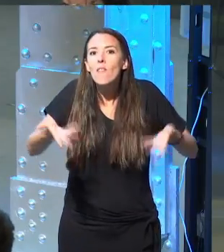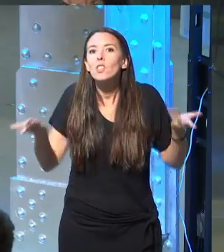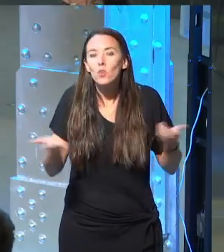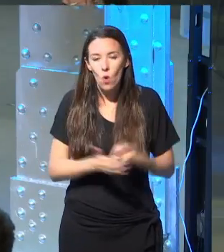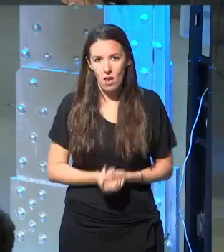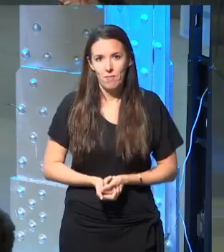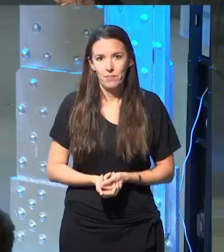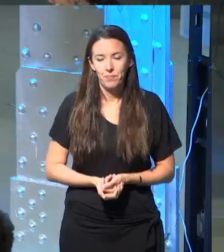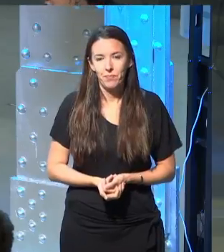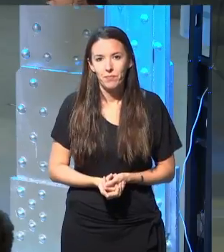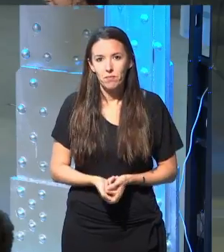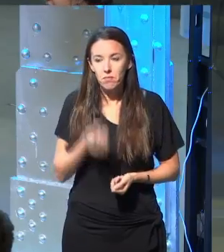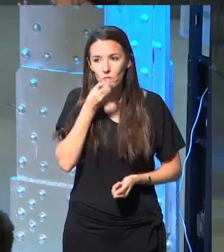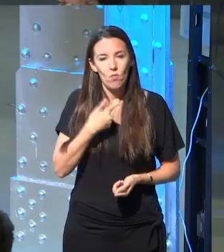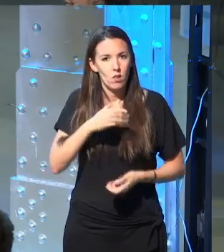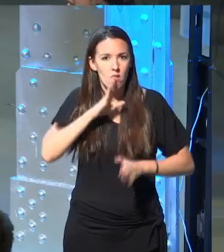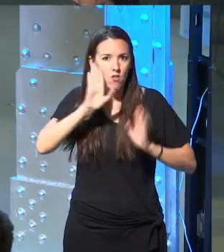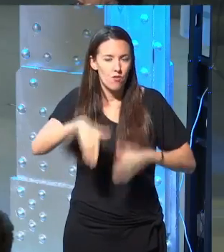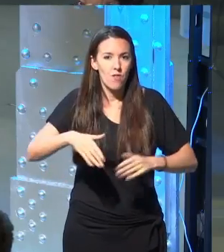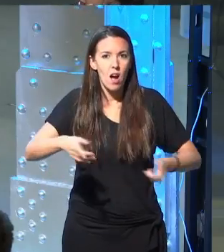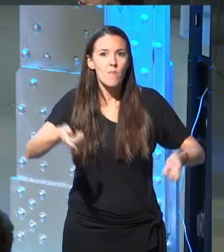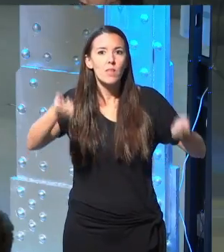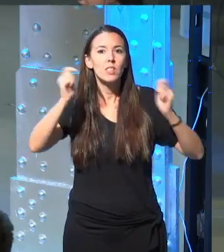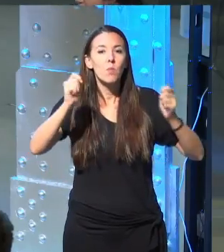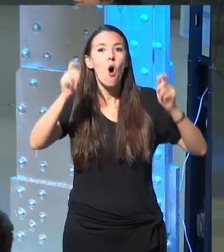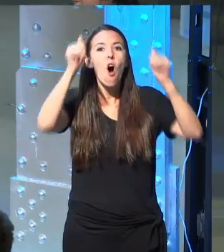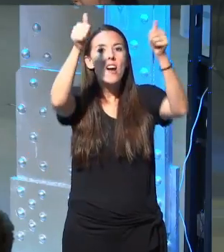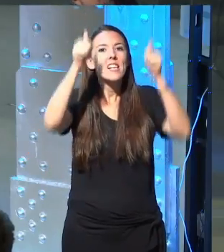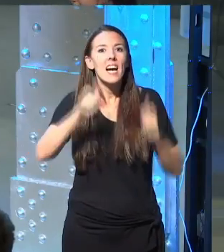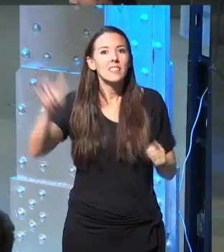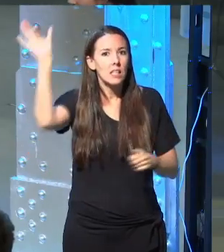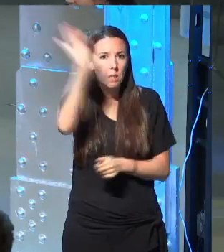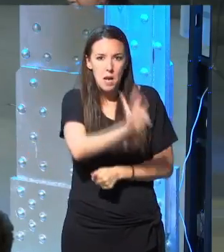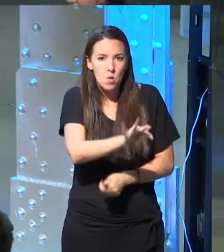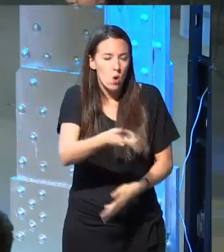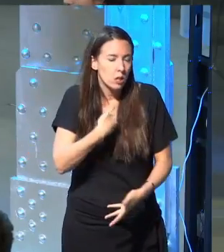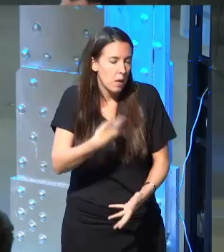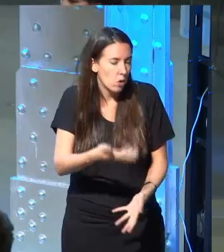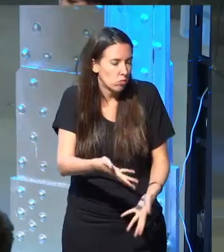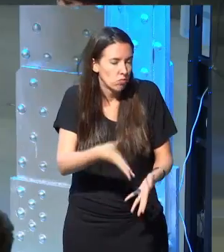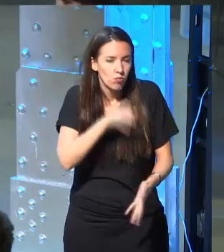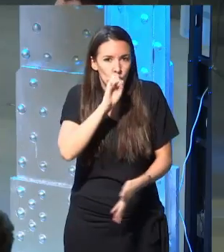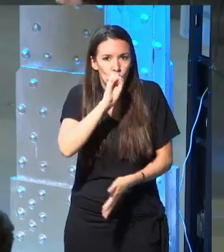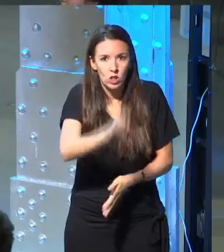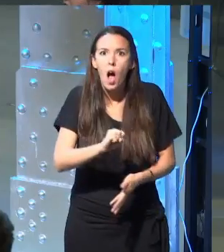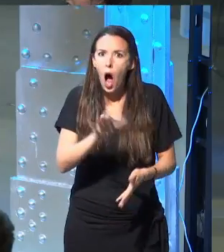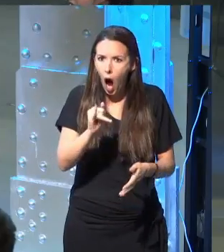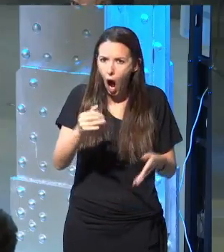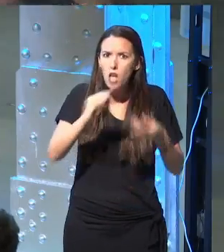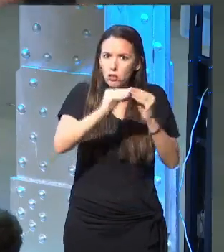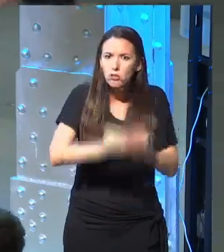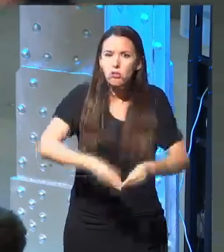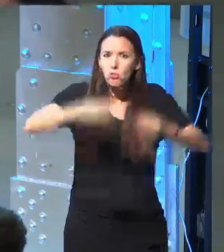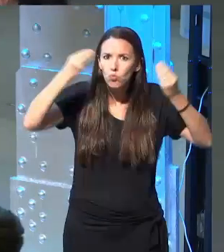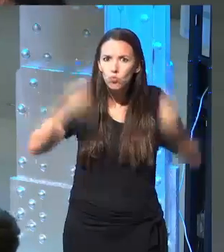favoritos? Bueno, yo soy fan de los carteles de películas, o sea, pero muy fan, pero que hay carteles muy currados, o sea, que hay